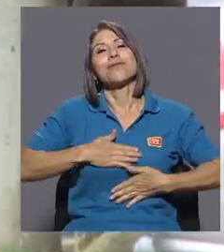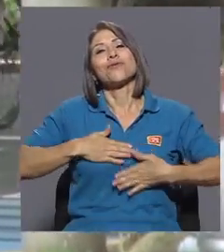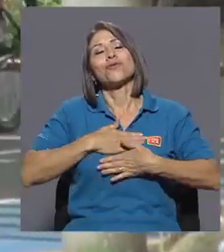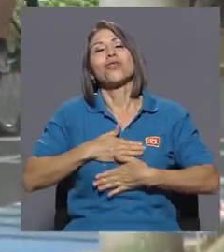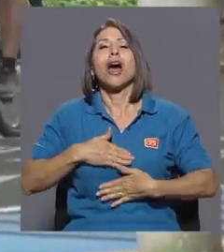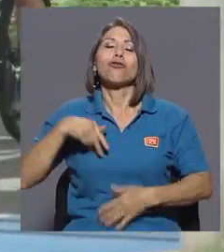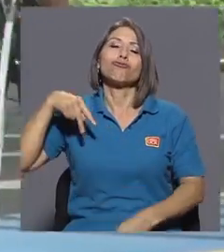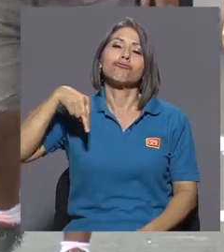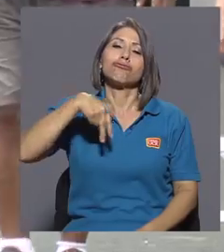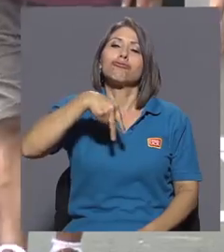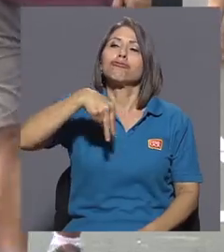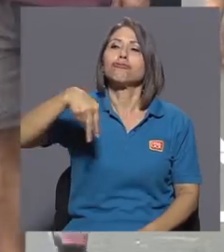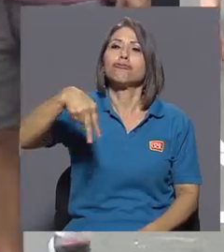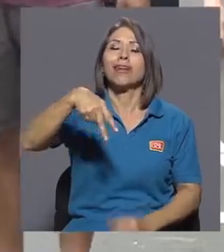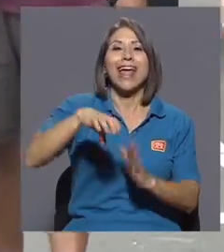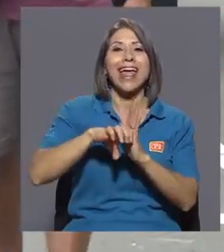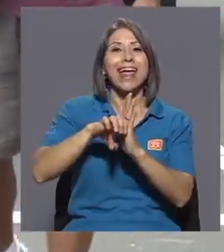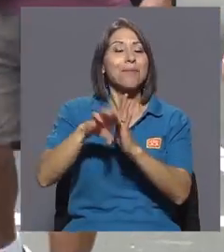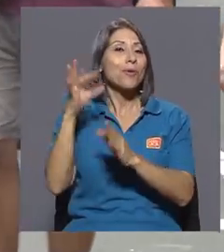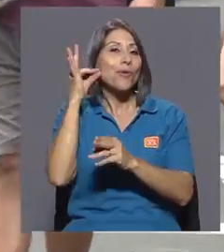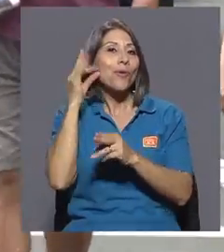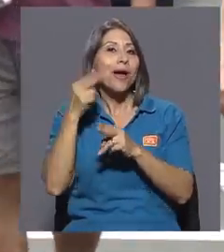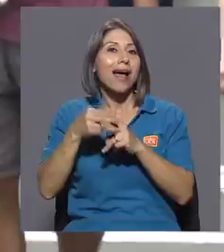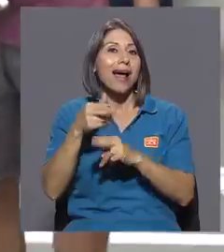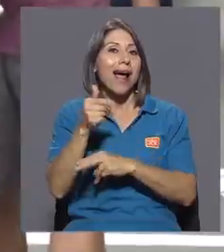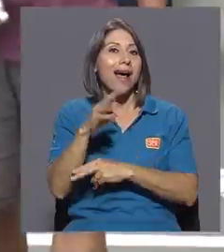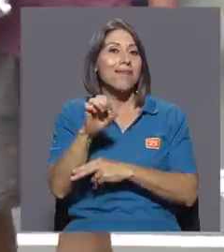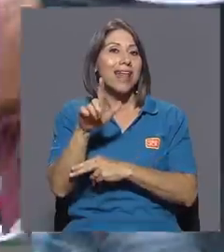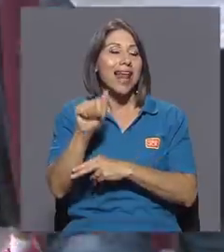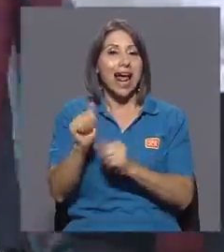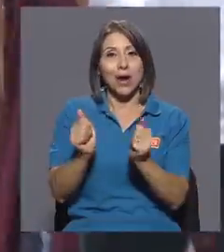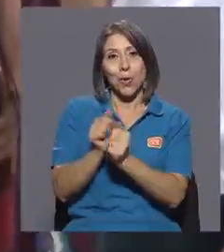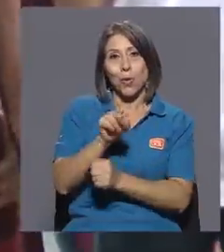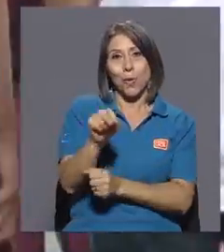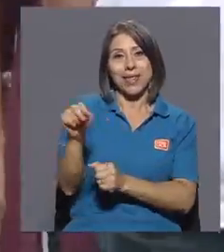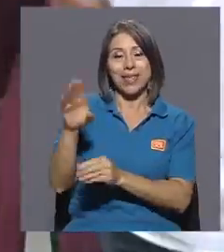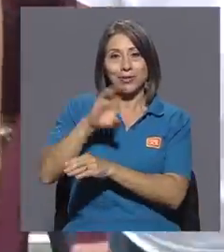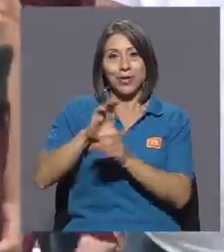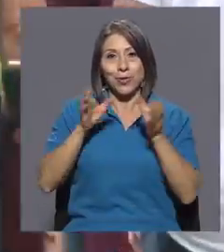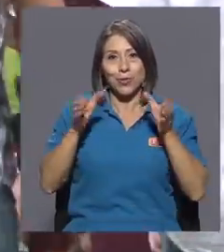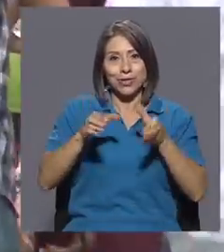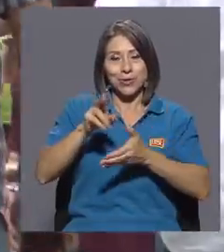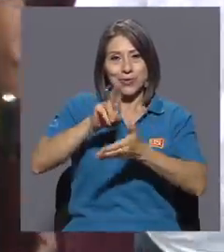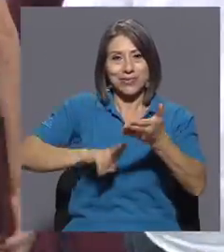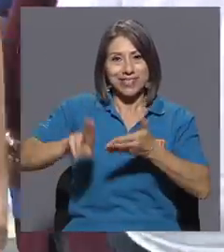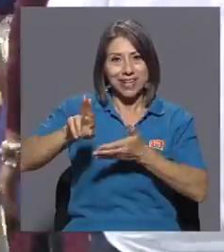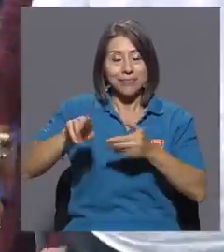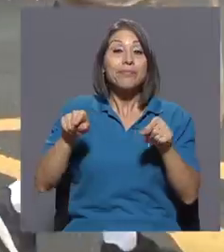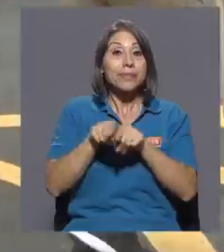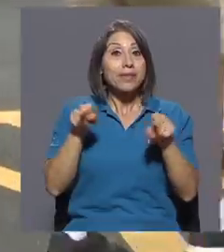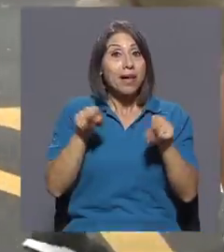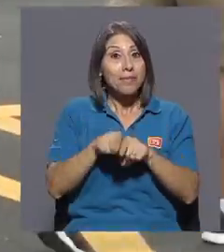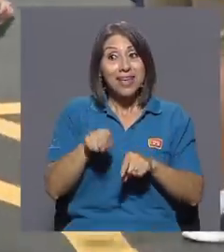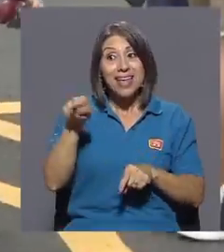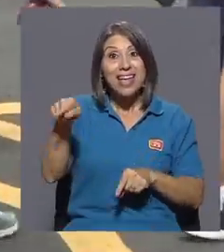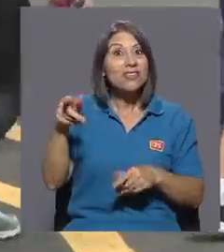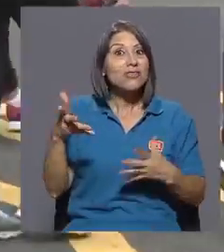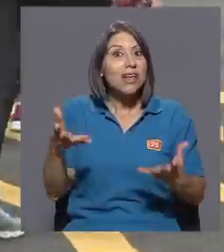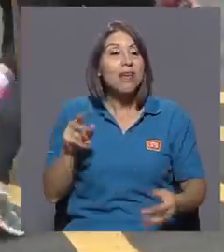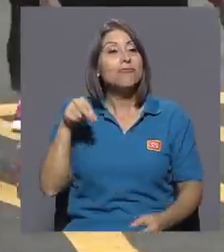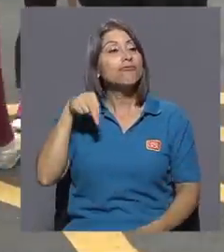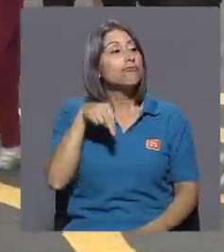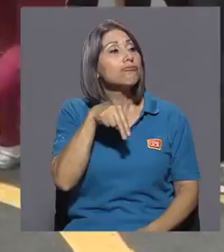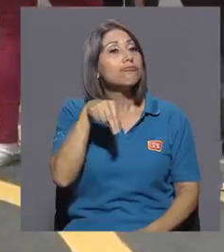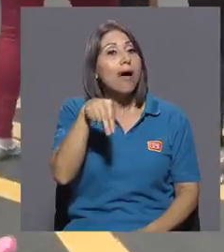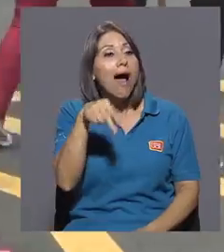libre. Por ejemplo, Gabriela y sus compañeros del Consejo Universitario, quienes además, en el recorrido, recogieron